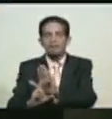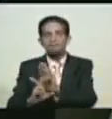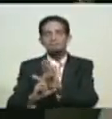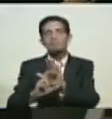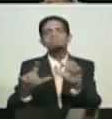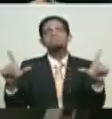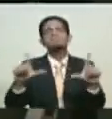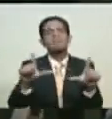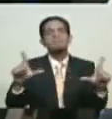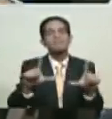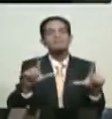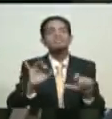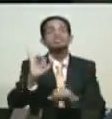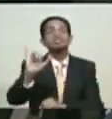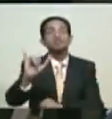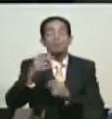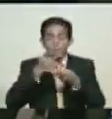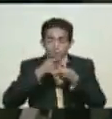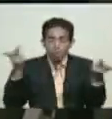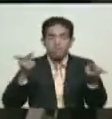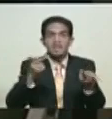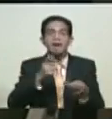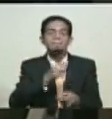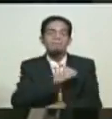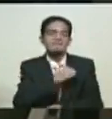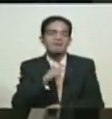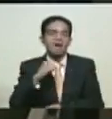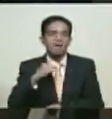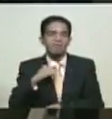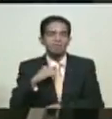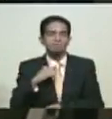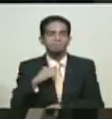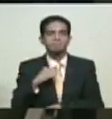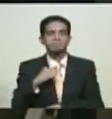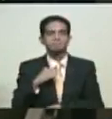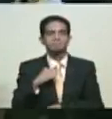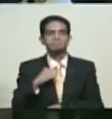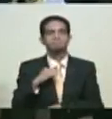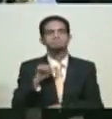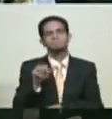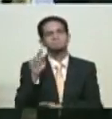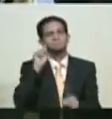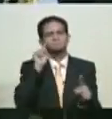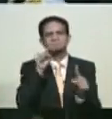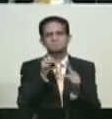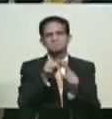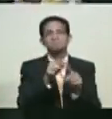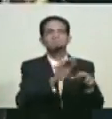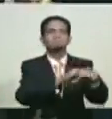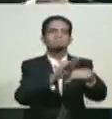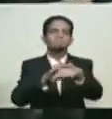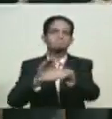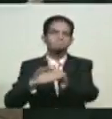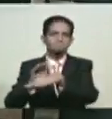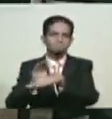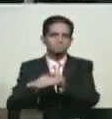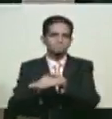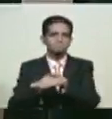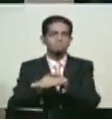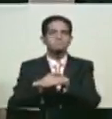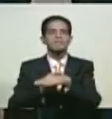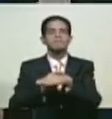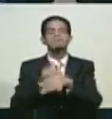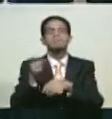públicos y privados en el marco del llamado que ha hecho a todos sectores del país con el objetivo de